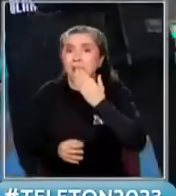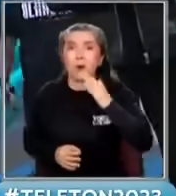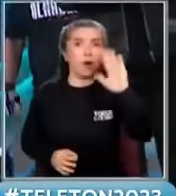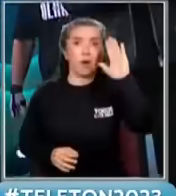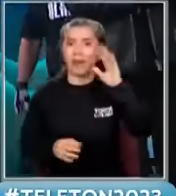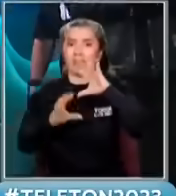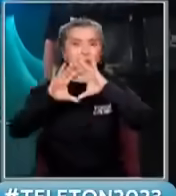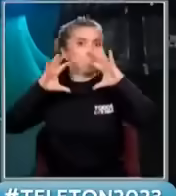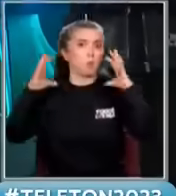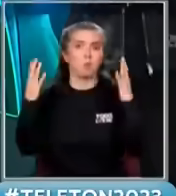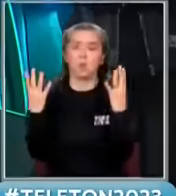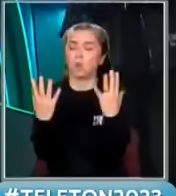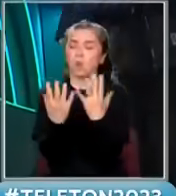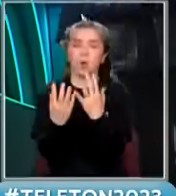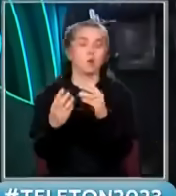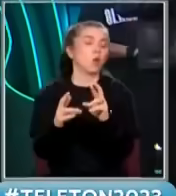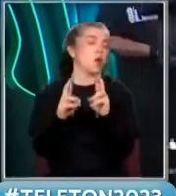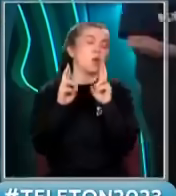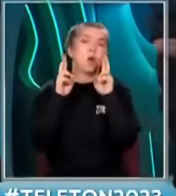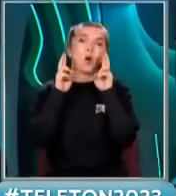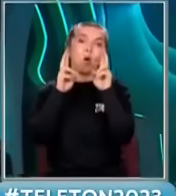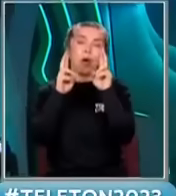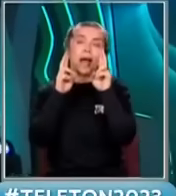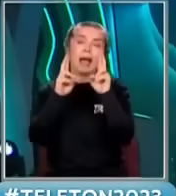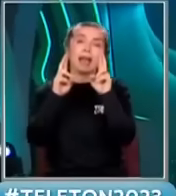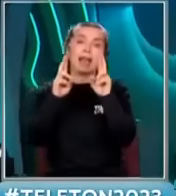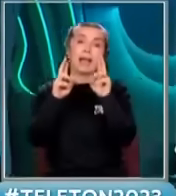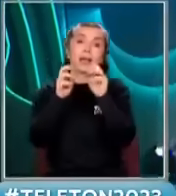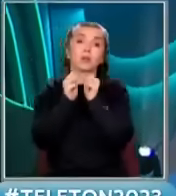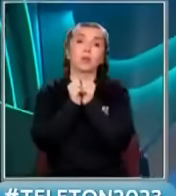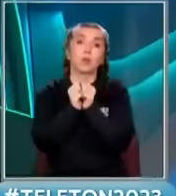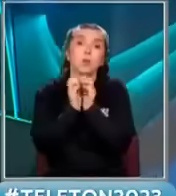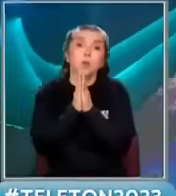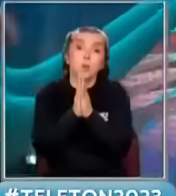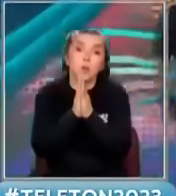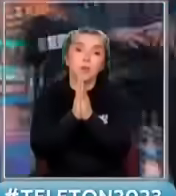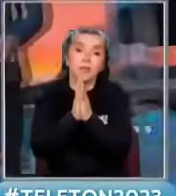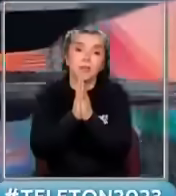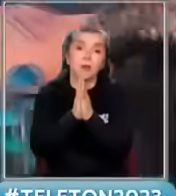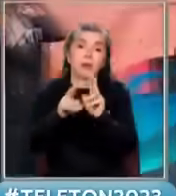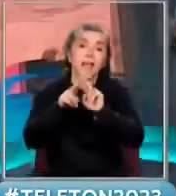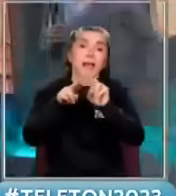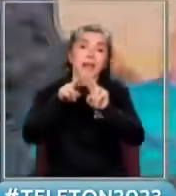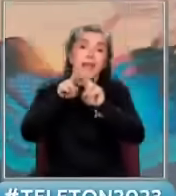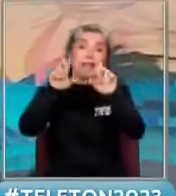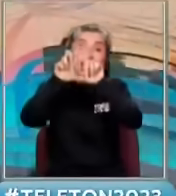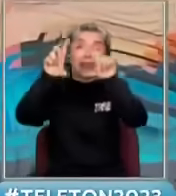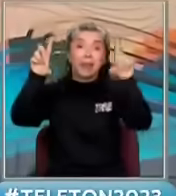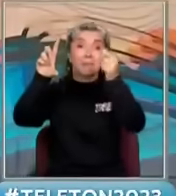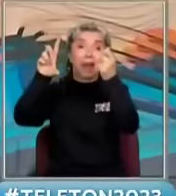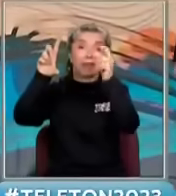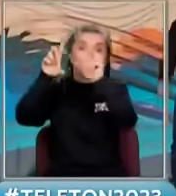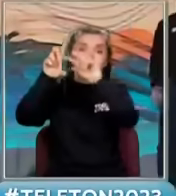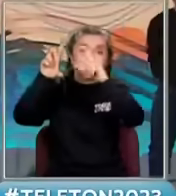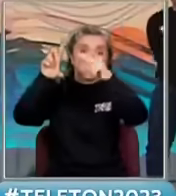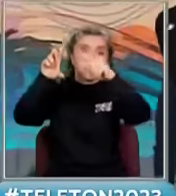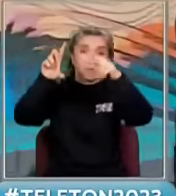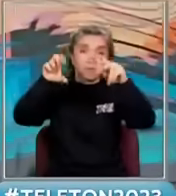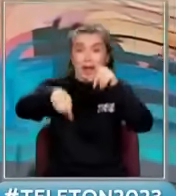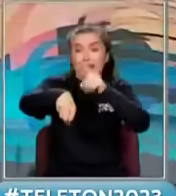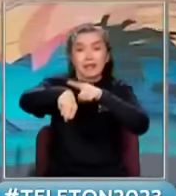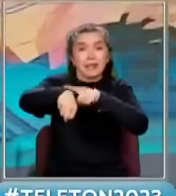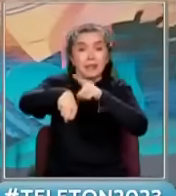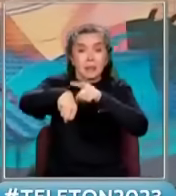Oye, tremendo. Ojalá que pueda arreglar el tablero, oye. Que llegue más gente a los bancos. Sí, que cuando vamos atrasados nos arregle el reloj. Rafa,